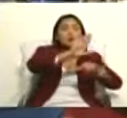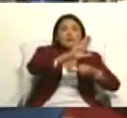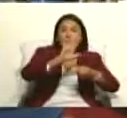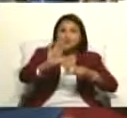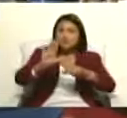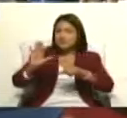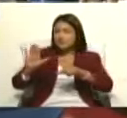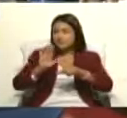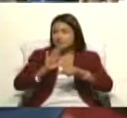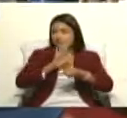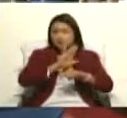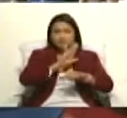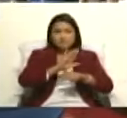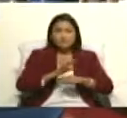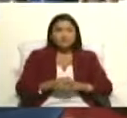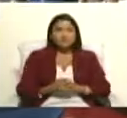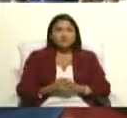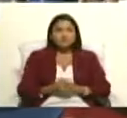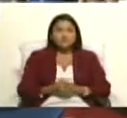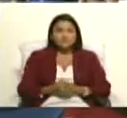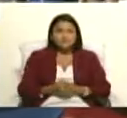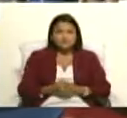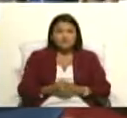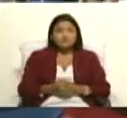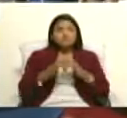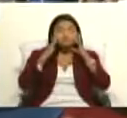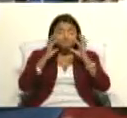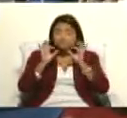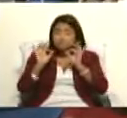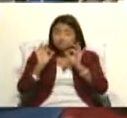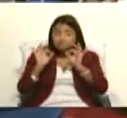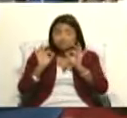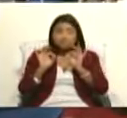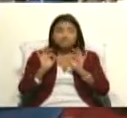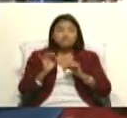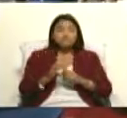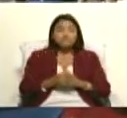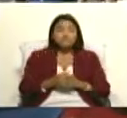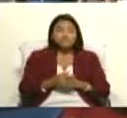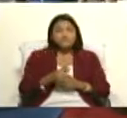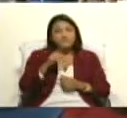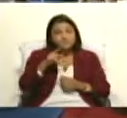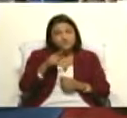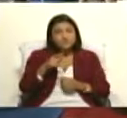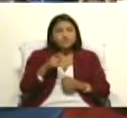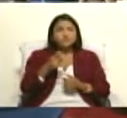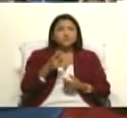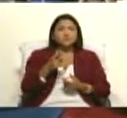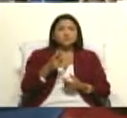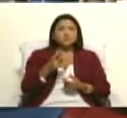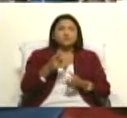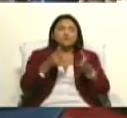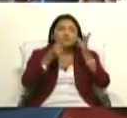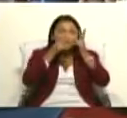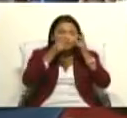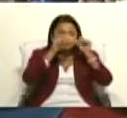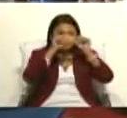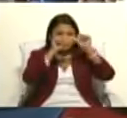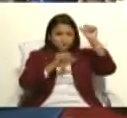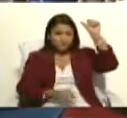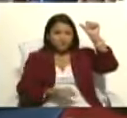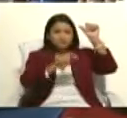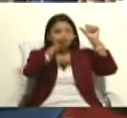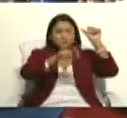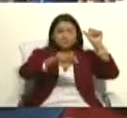Guyana y hay que estar alerta escuché con atención a los hermanos al pastor y